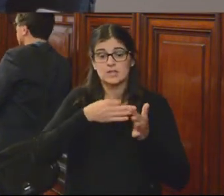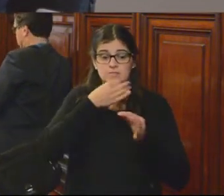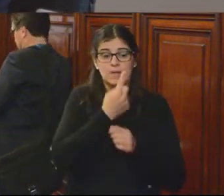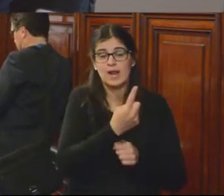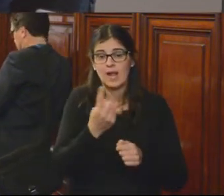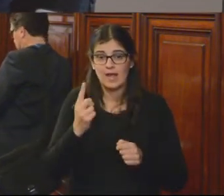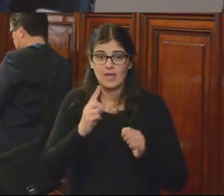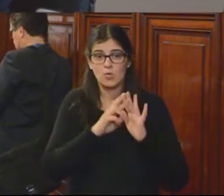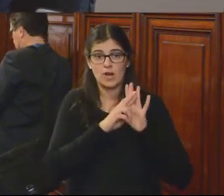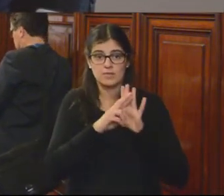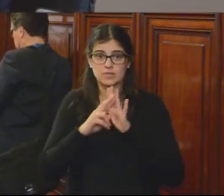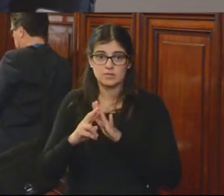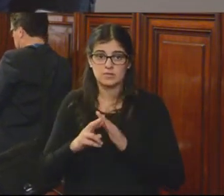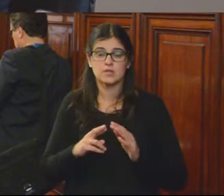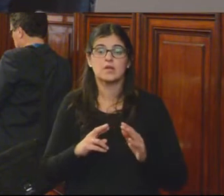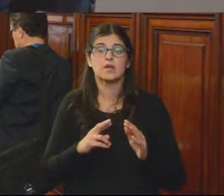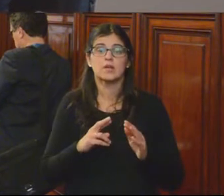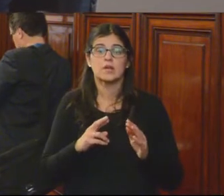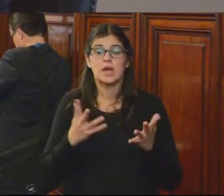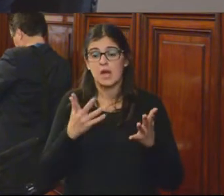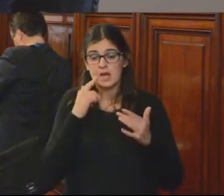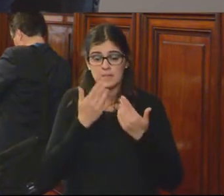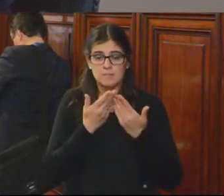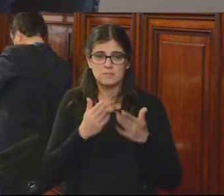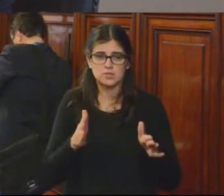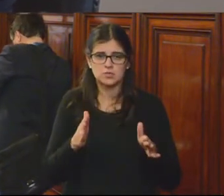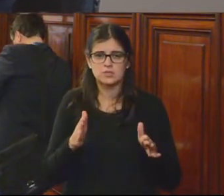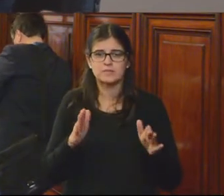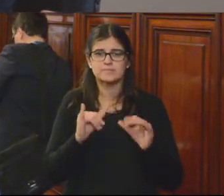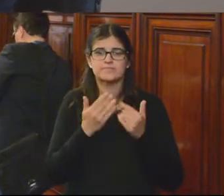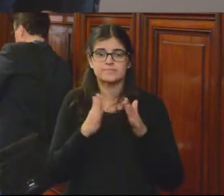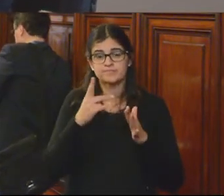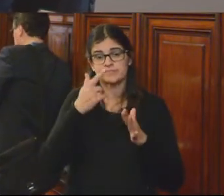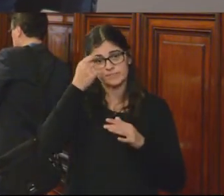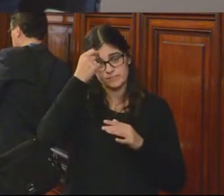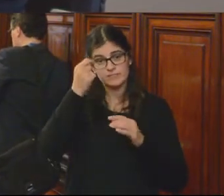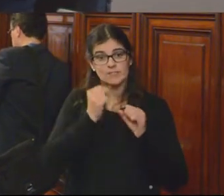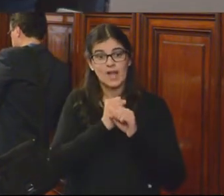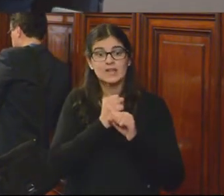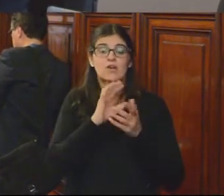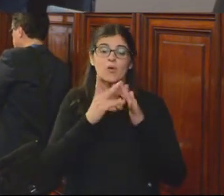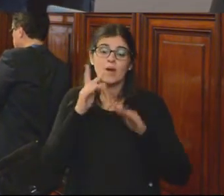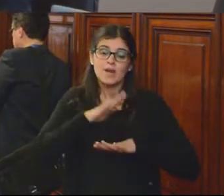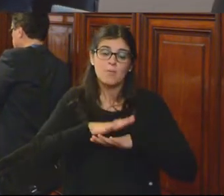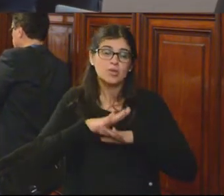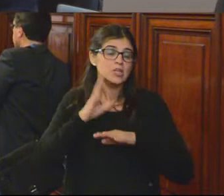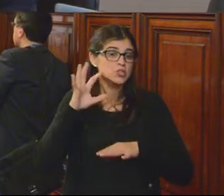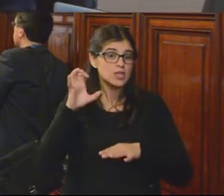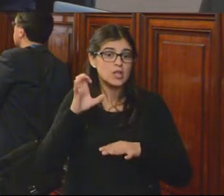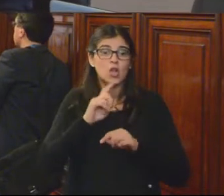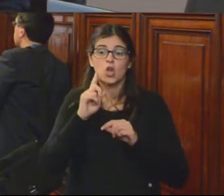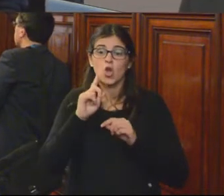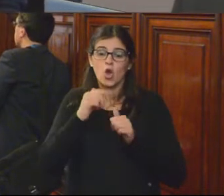una de las representaciones. Sin más preámbulos, también hay una recomendación técnica de los responsables del sonido, no